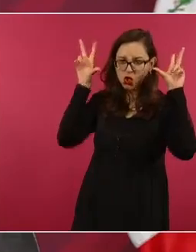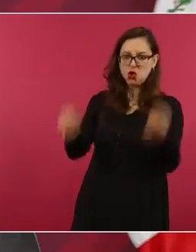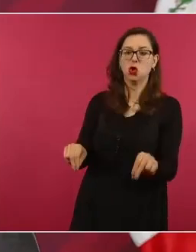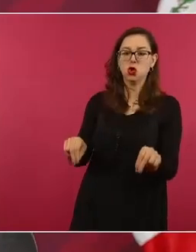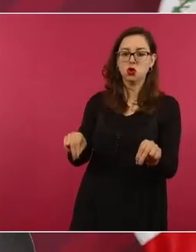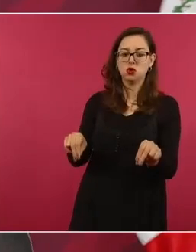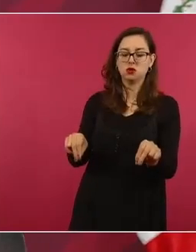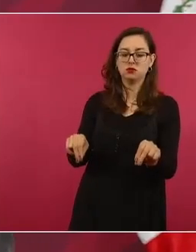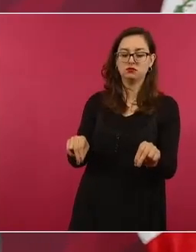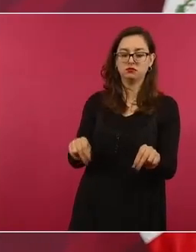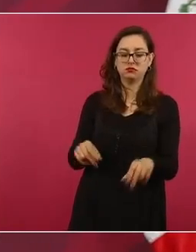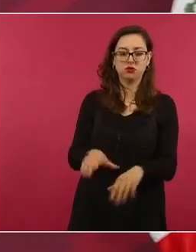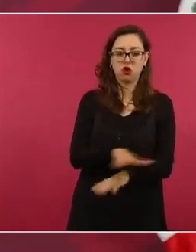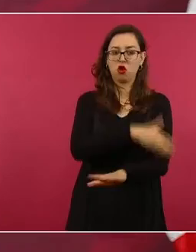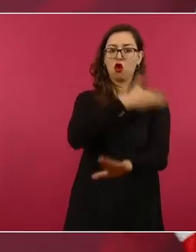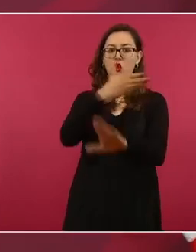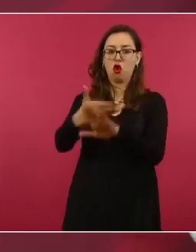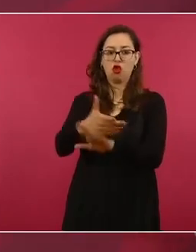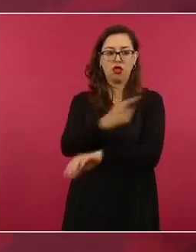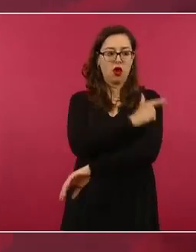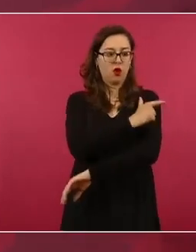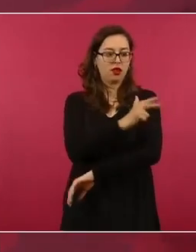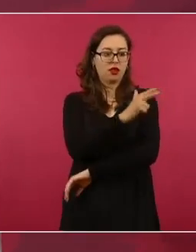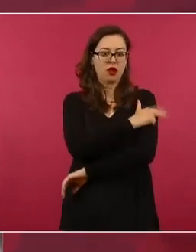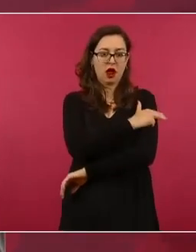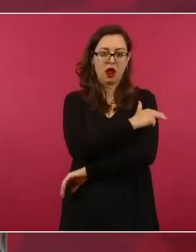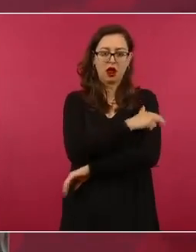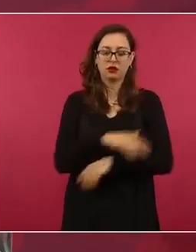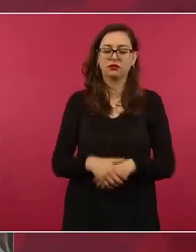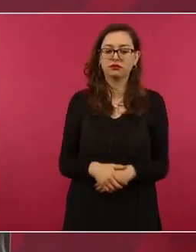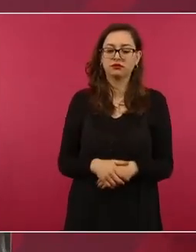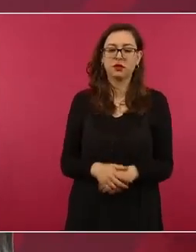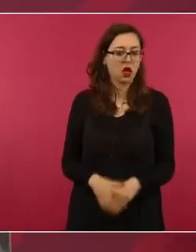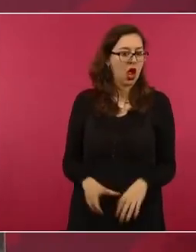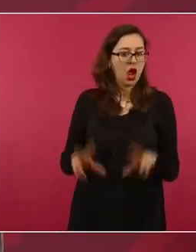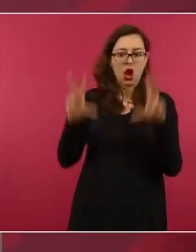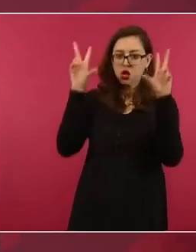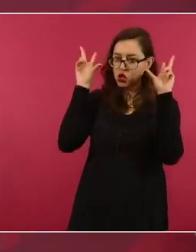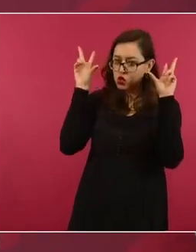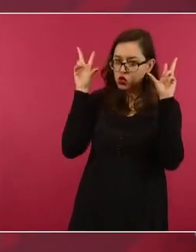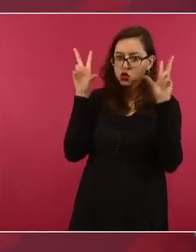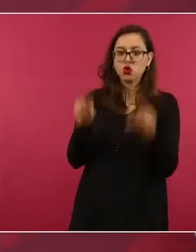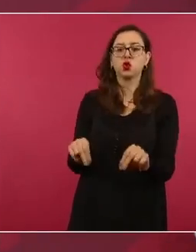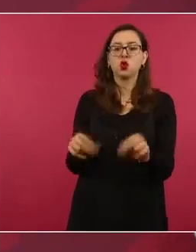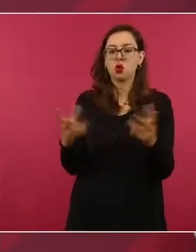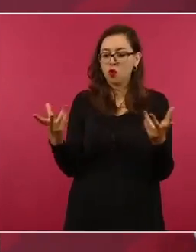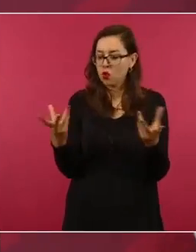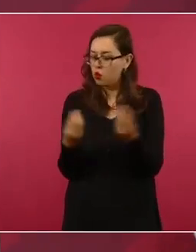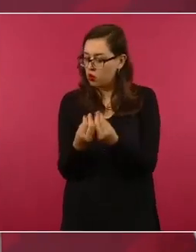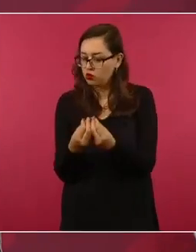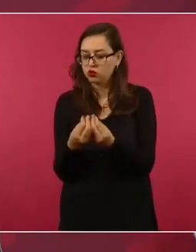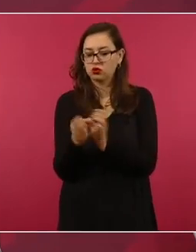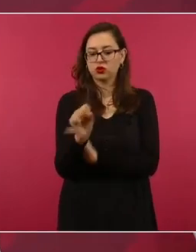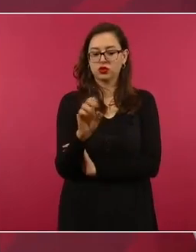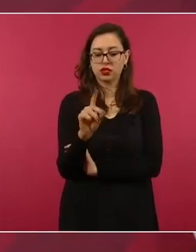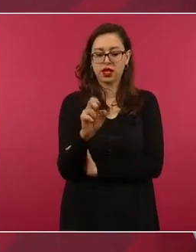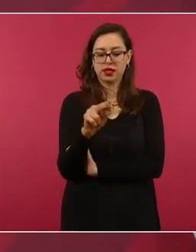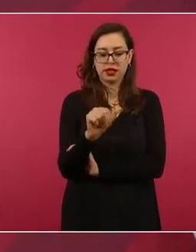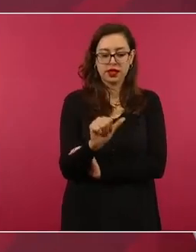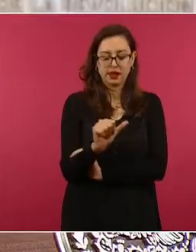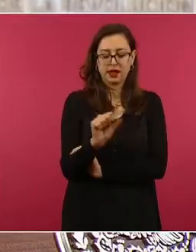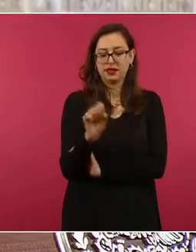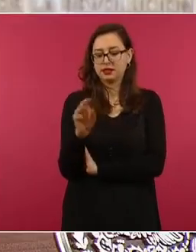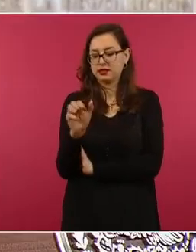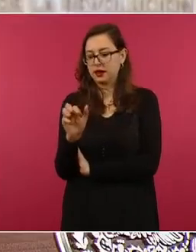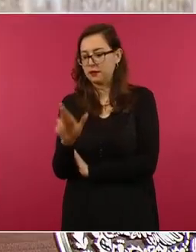a la Guardia Nacional o no a que la Guardia Nacional dependa, o sea,